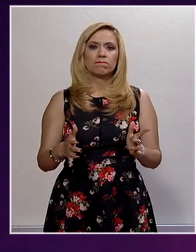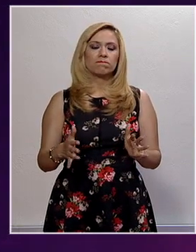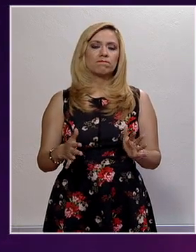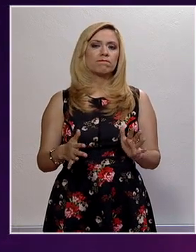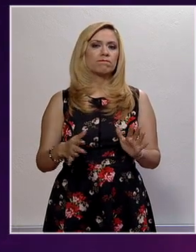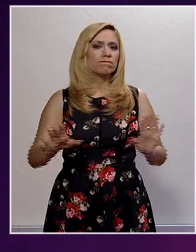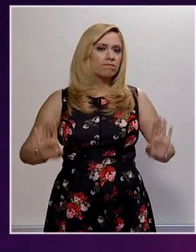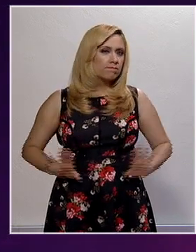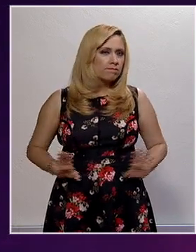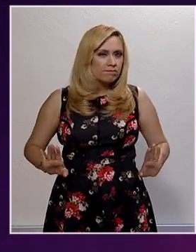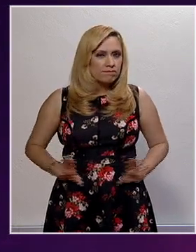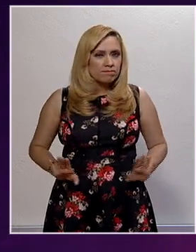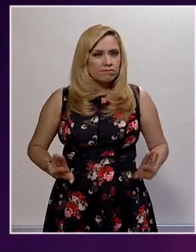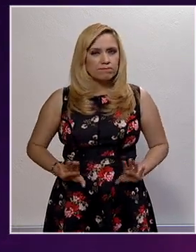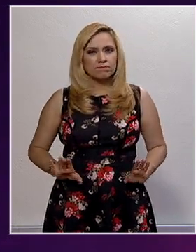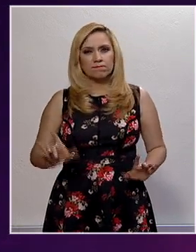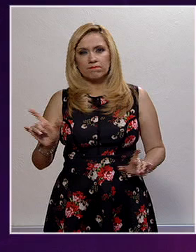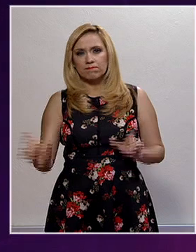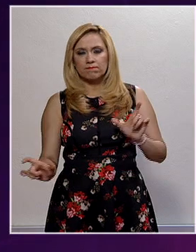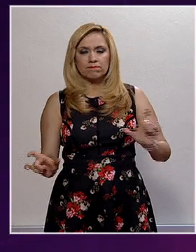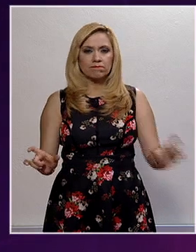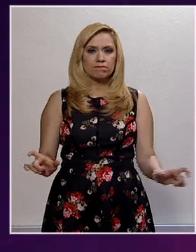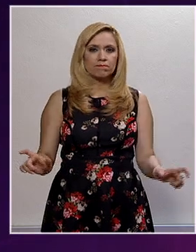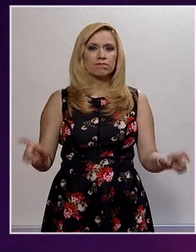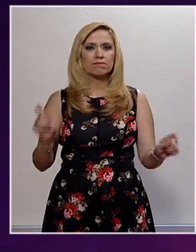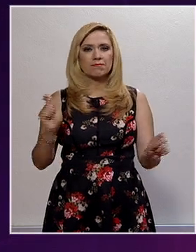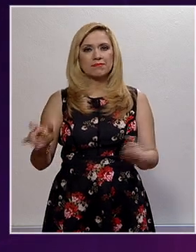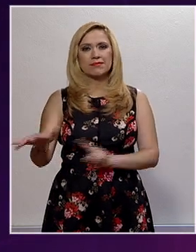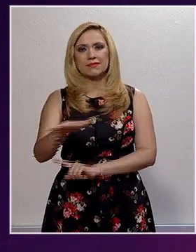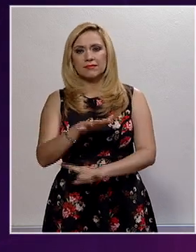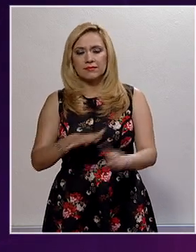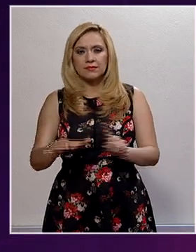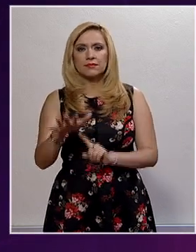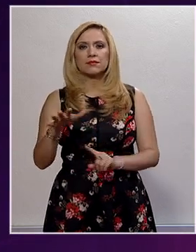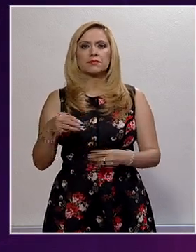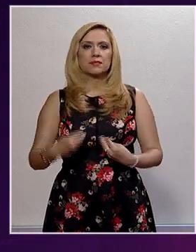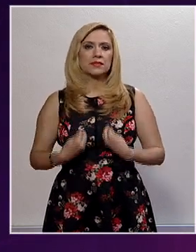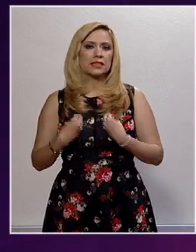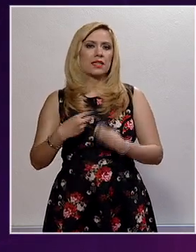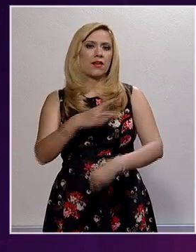como caracterizar este contexto y estas características de las víctimas